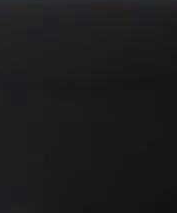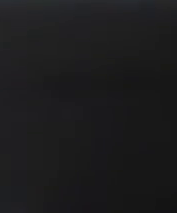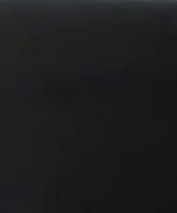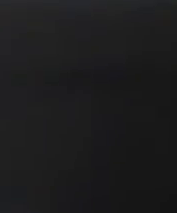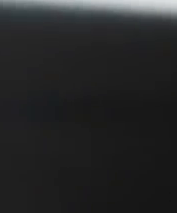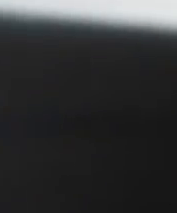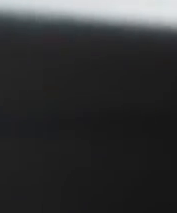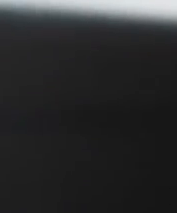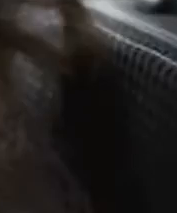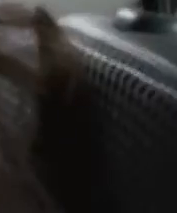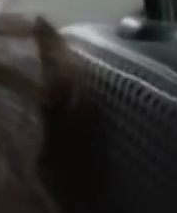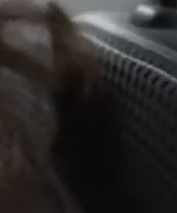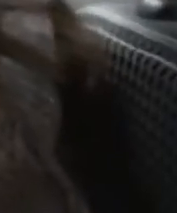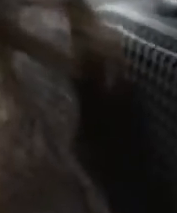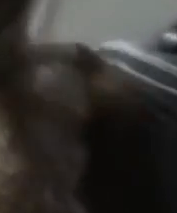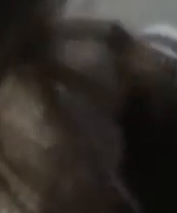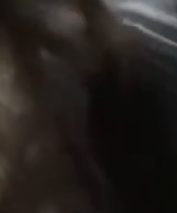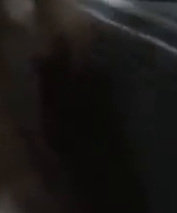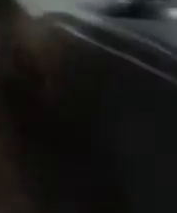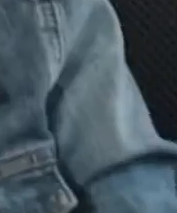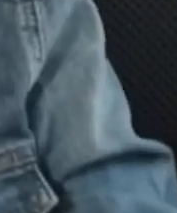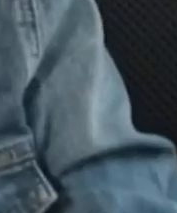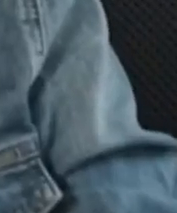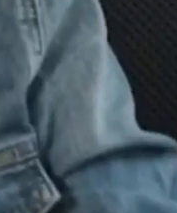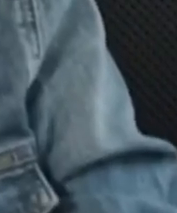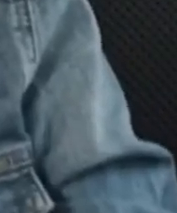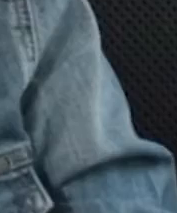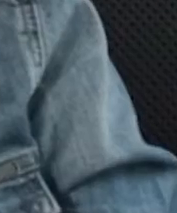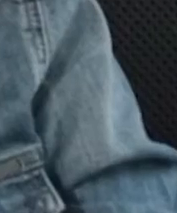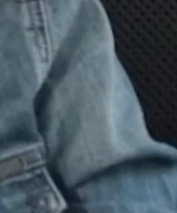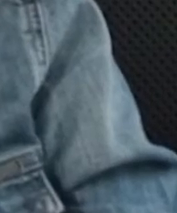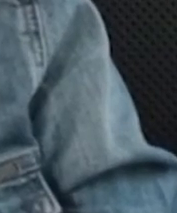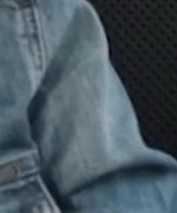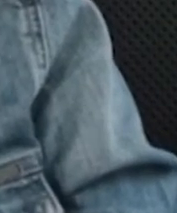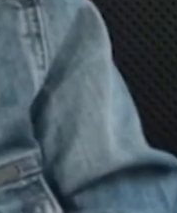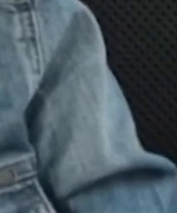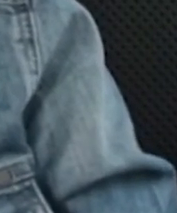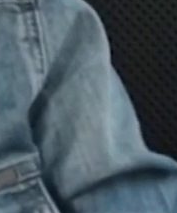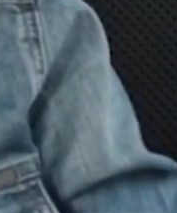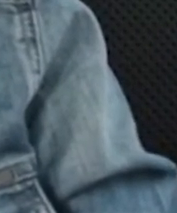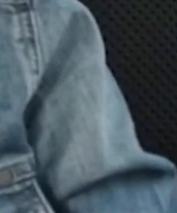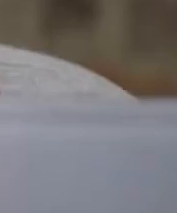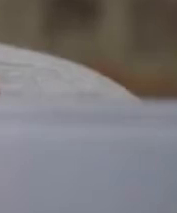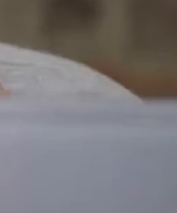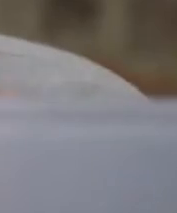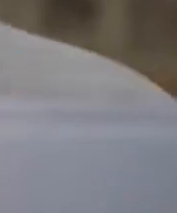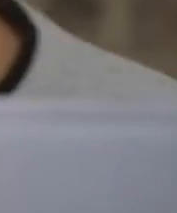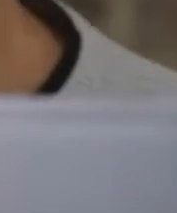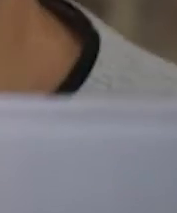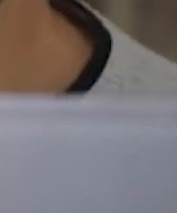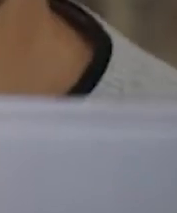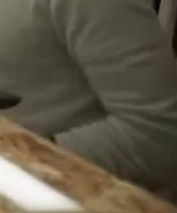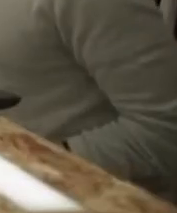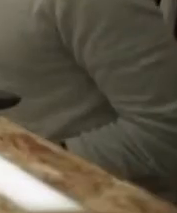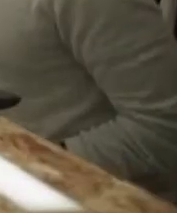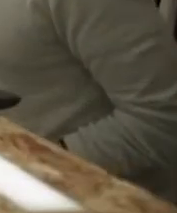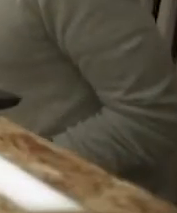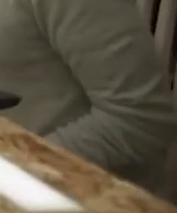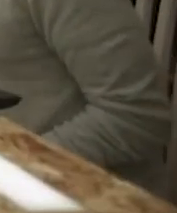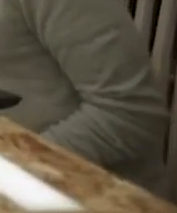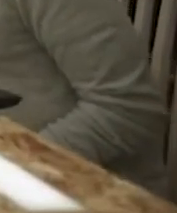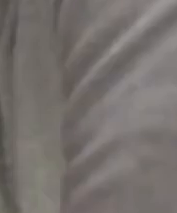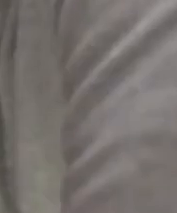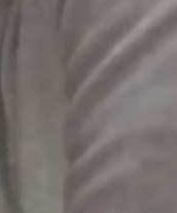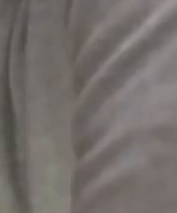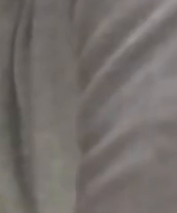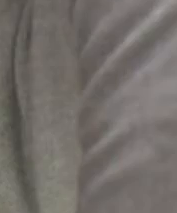Bueno, pues no a todos nos queda fácil conseguir novio, pero... No, y perderlos por un man, esa sí es la peor cosa. ¿Cuánto lleva usted con su novio?